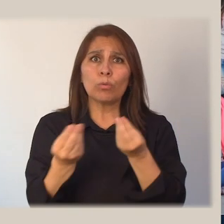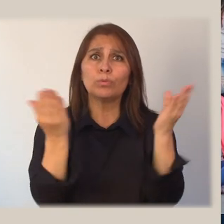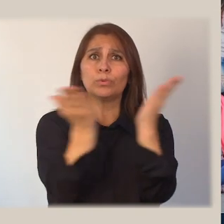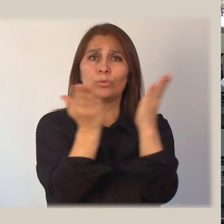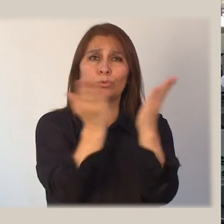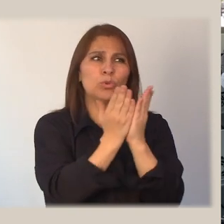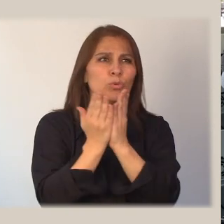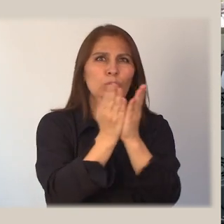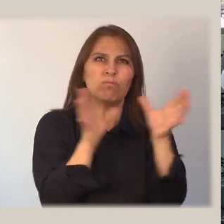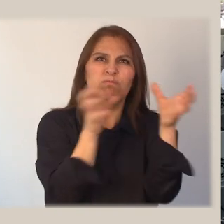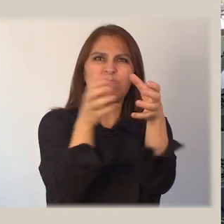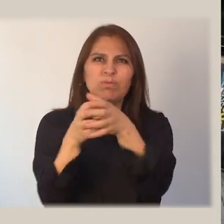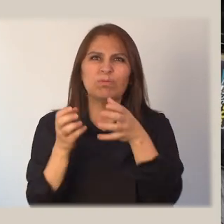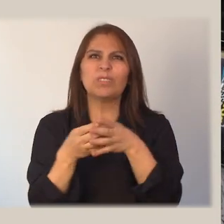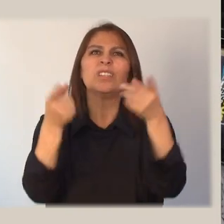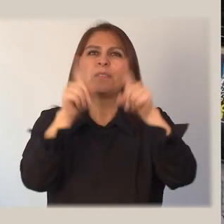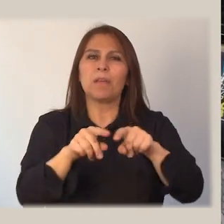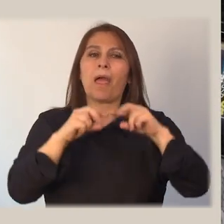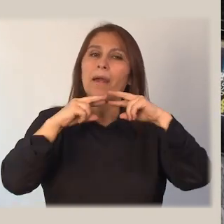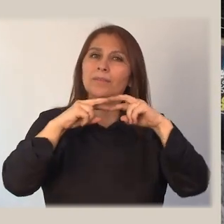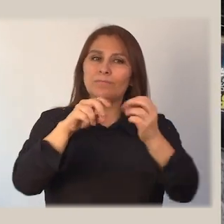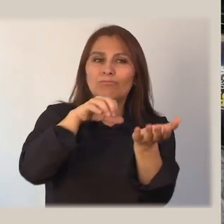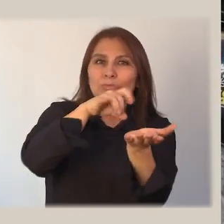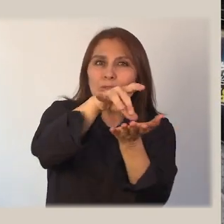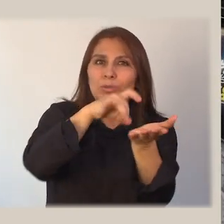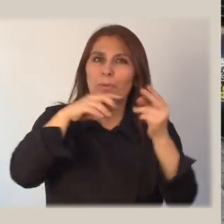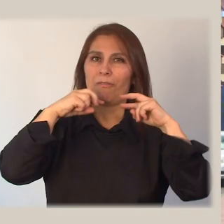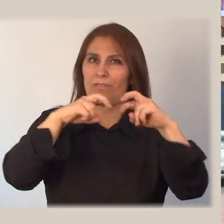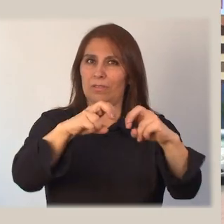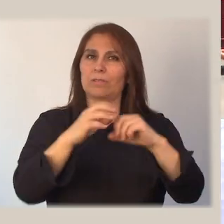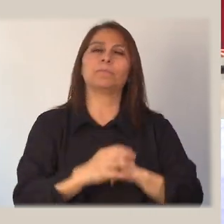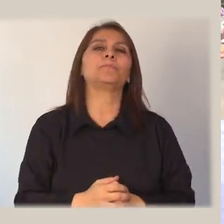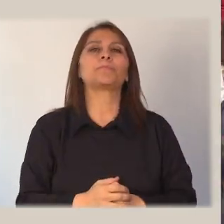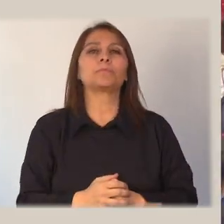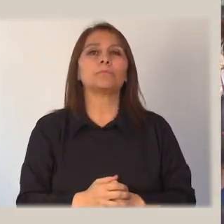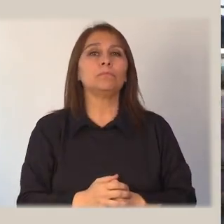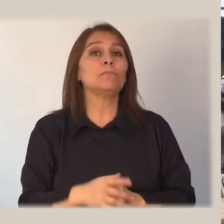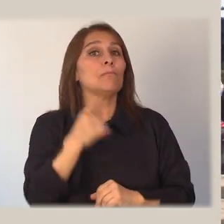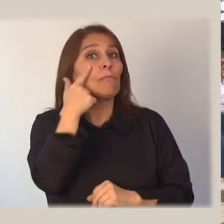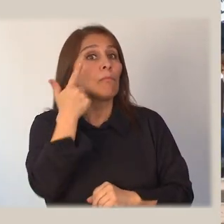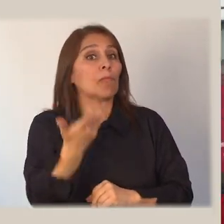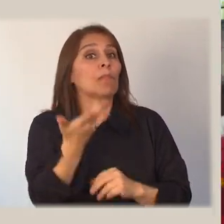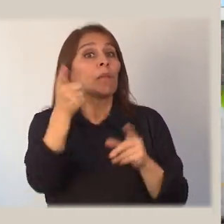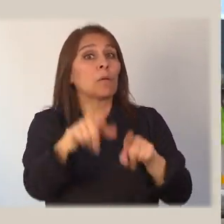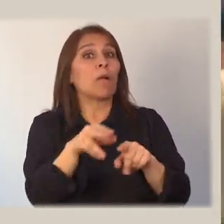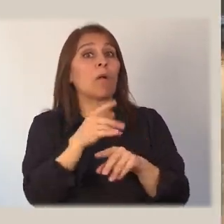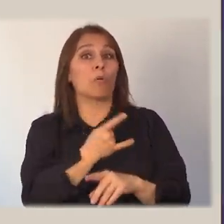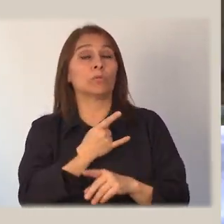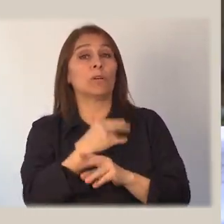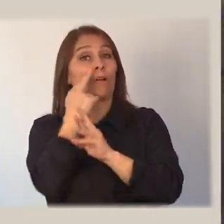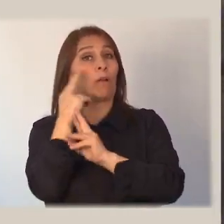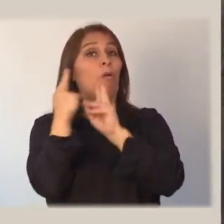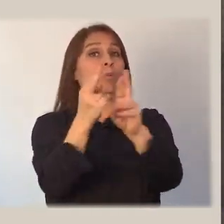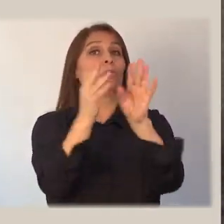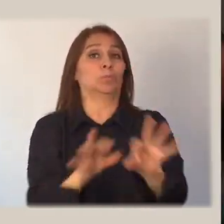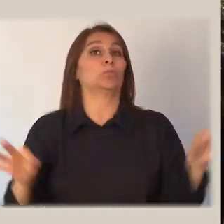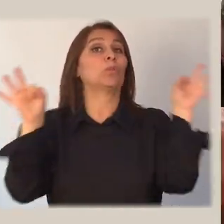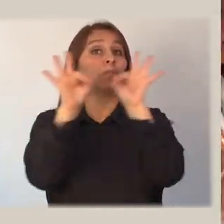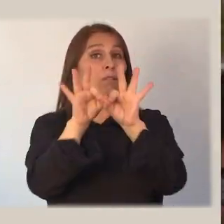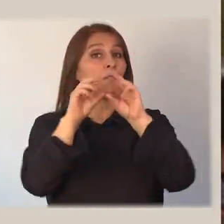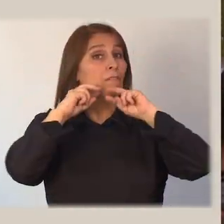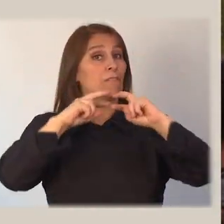y potenciación de grupos de estudio y semilleros. Y por supuesto, en relación con la creación artística, la universidad tiene